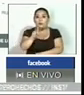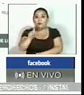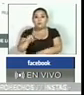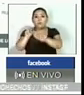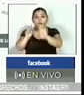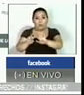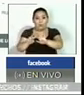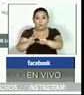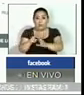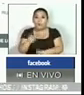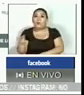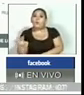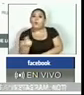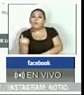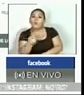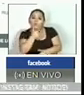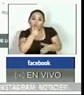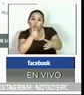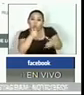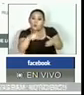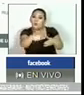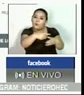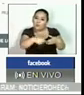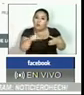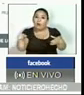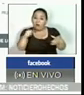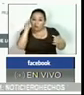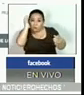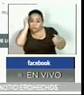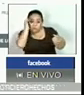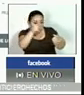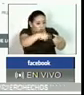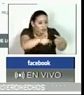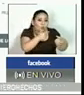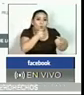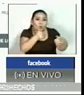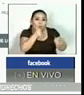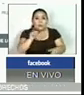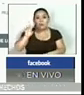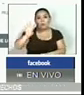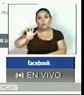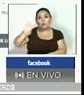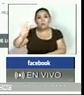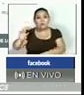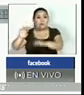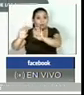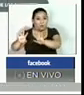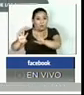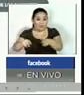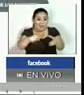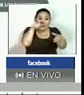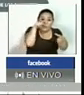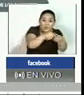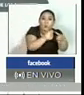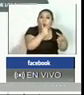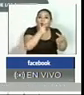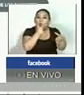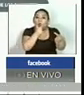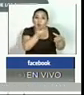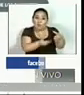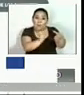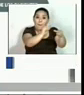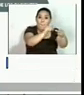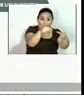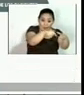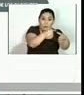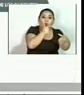El número de casos sospechosos, este es un dato que debe preocuparnos, son 449, porque estos casos se podrían convertir